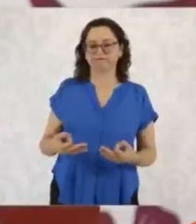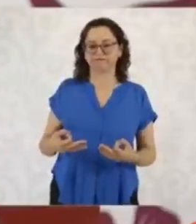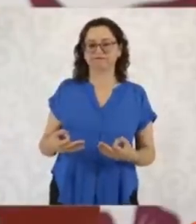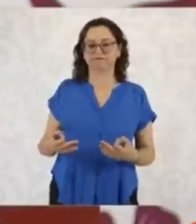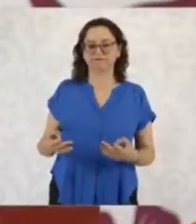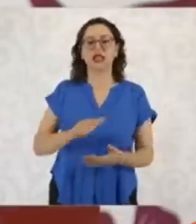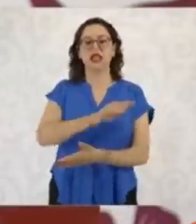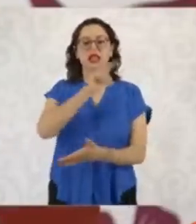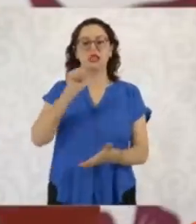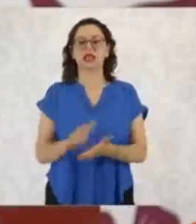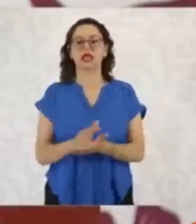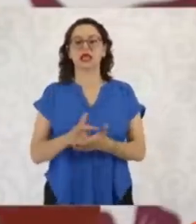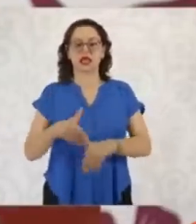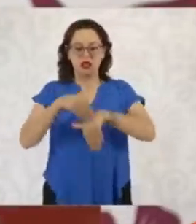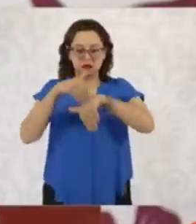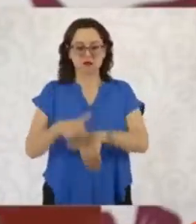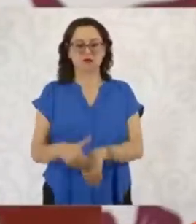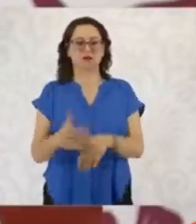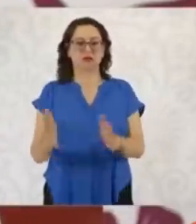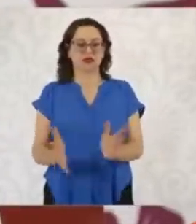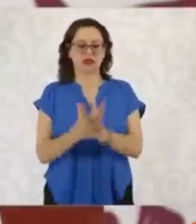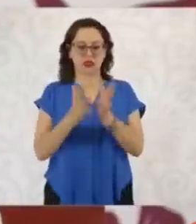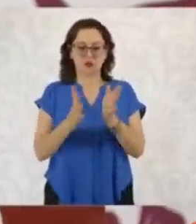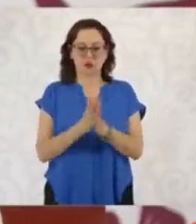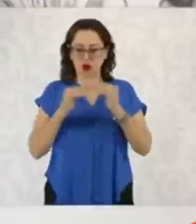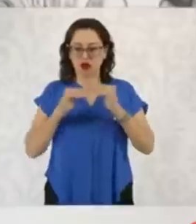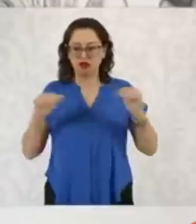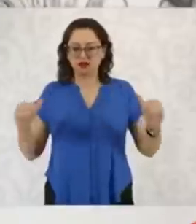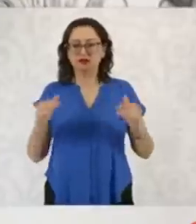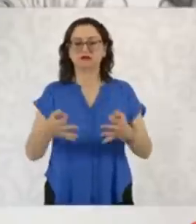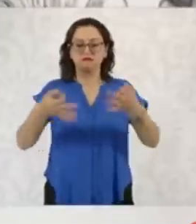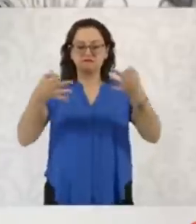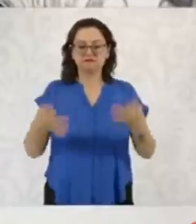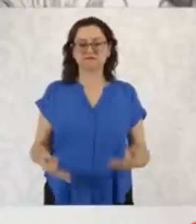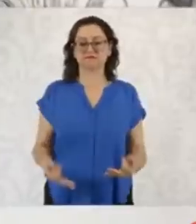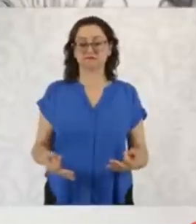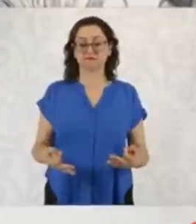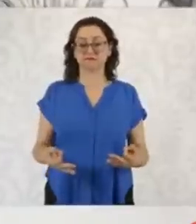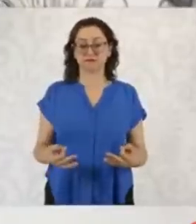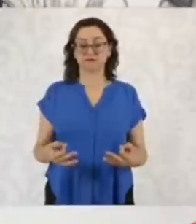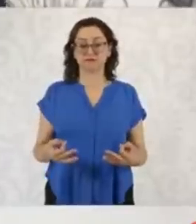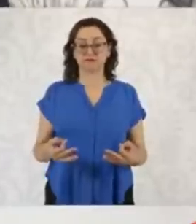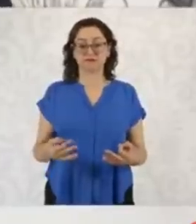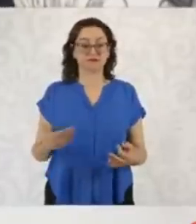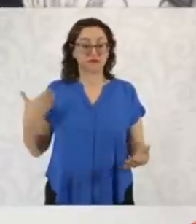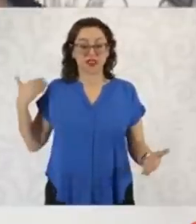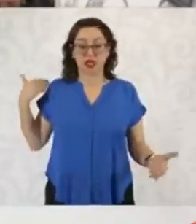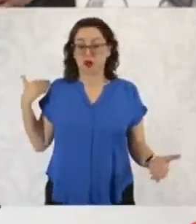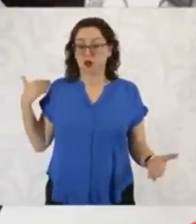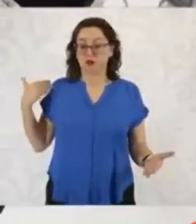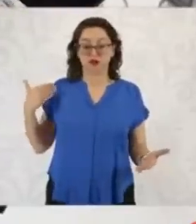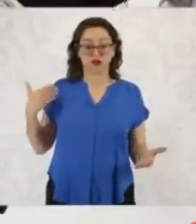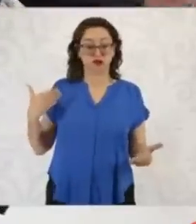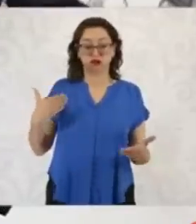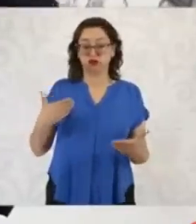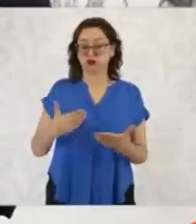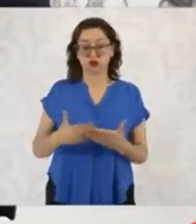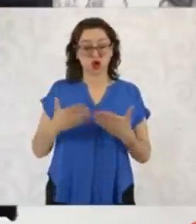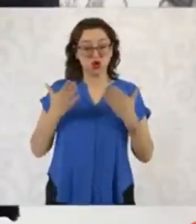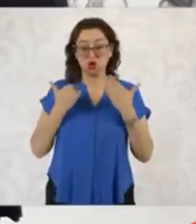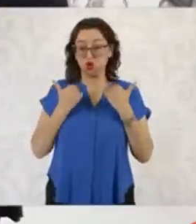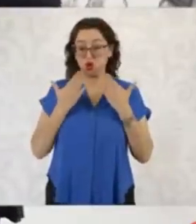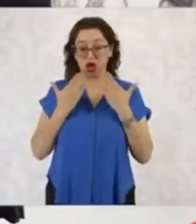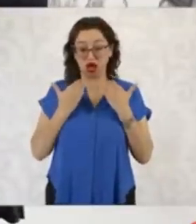el Estado democrático de derecho, lo que se nos negó a las generaciones